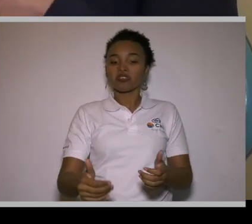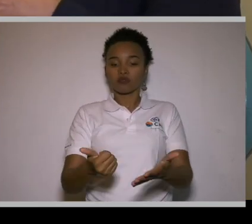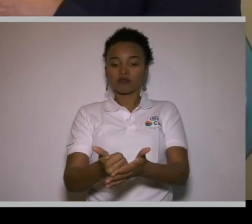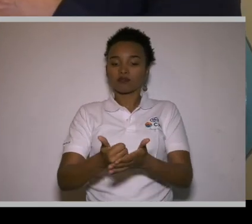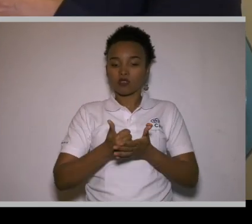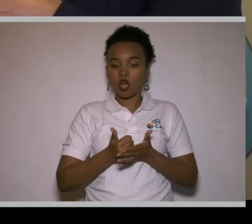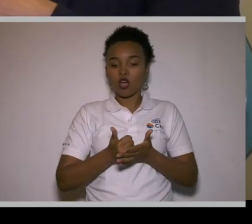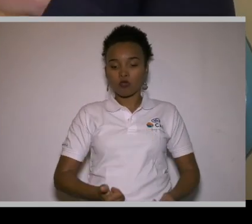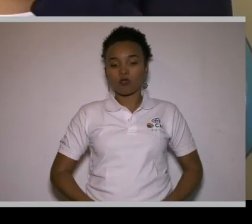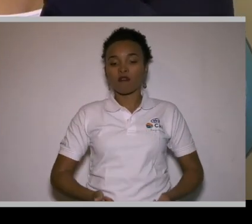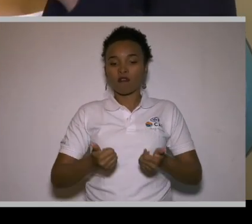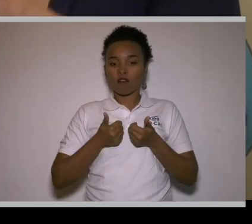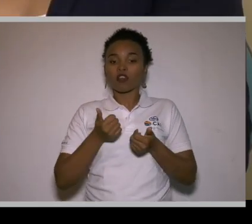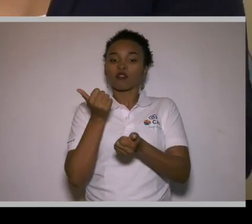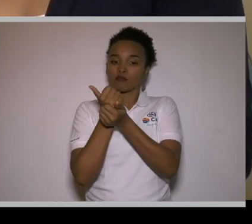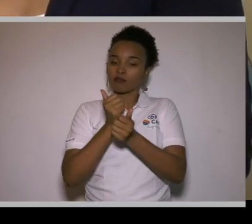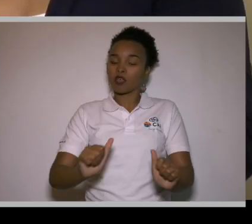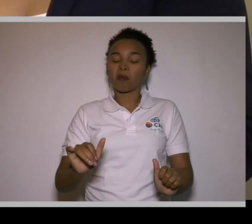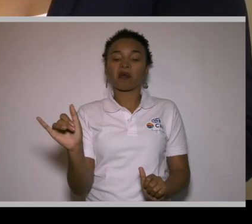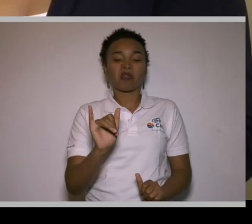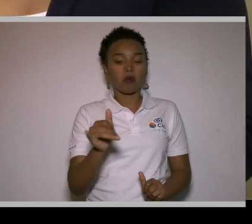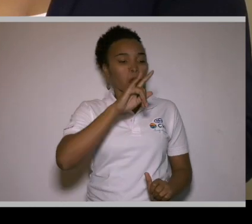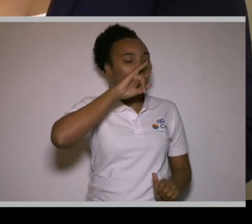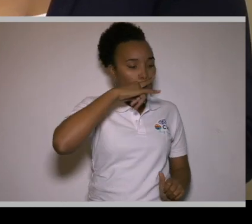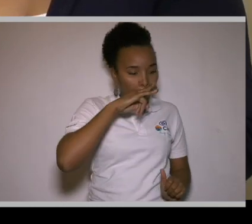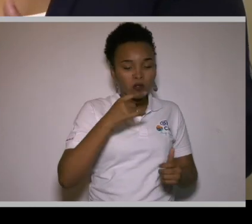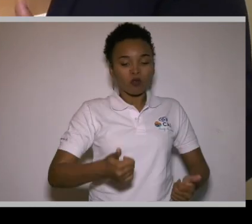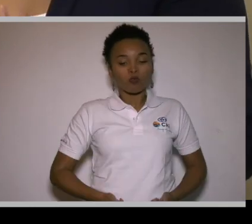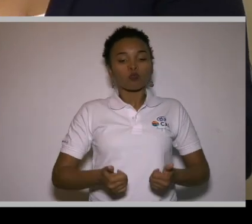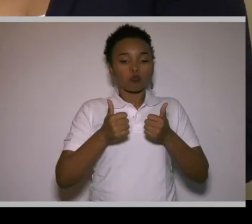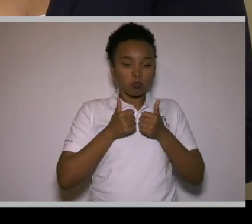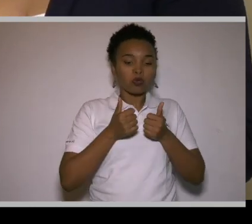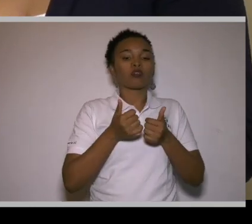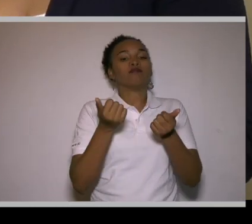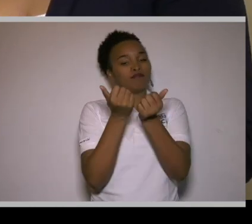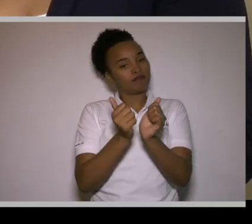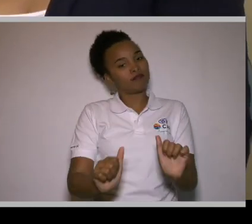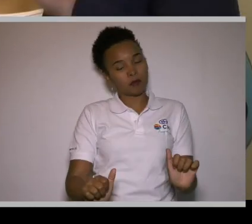vida de nosotros mismos y de nuestros niños y familiares, que